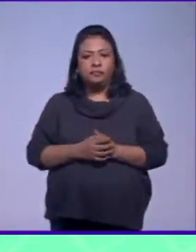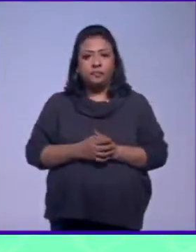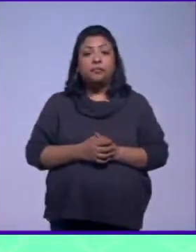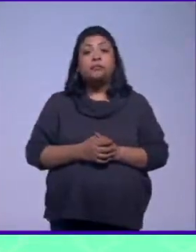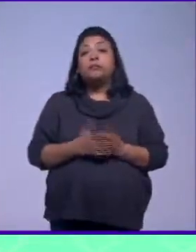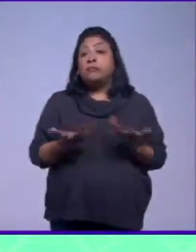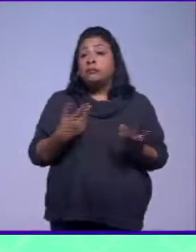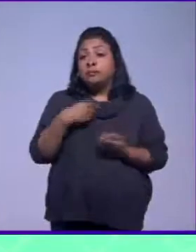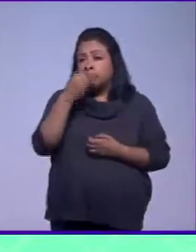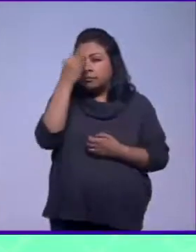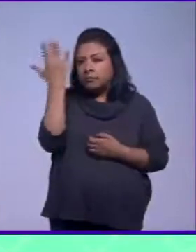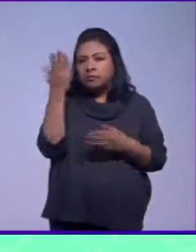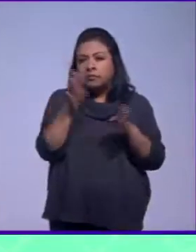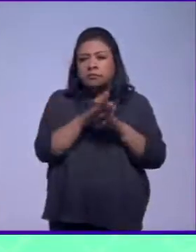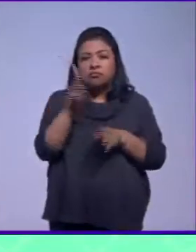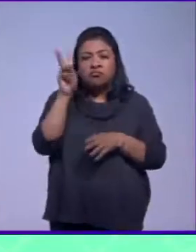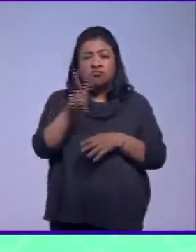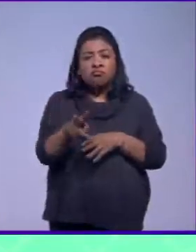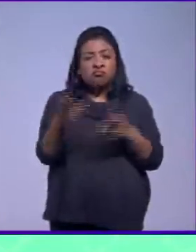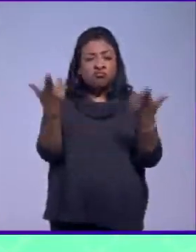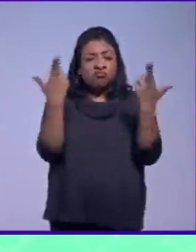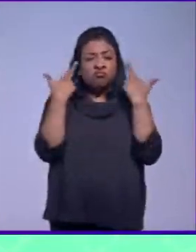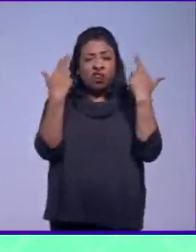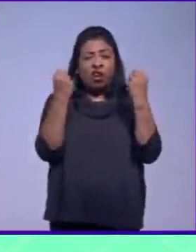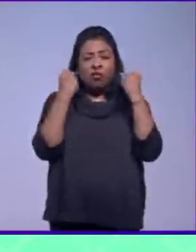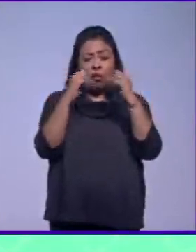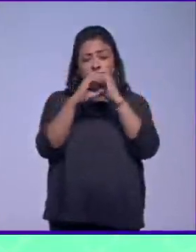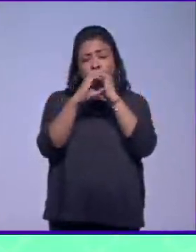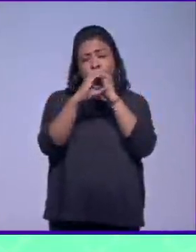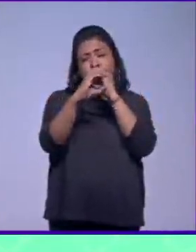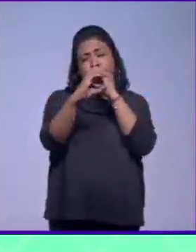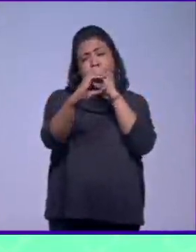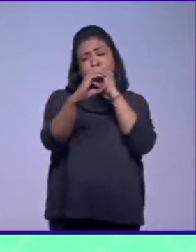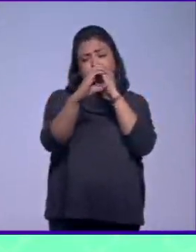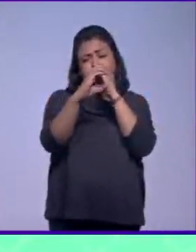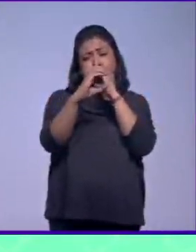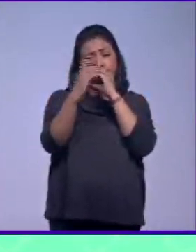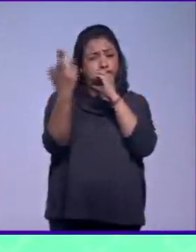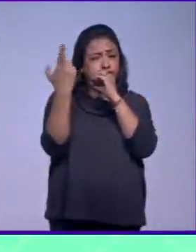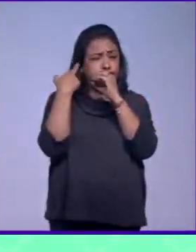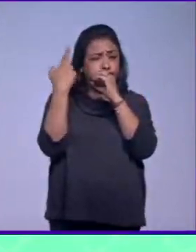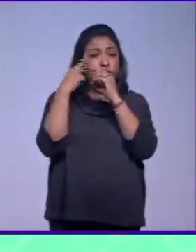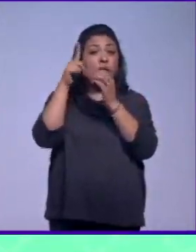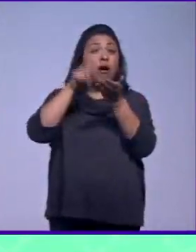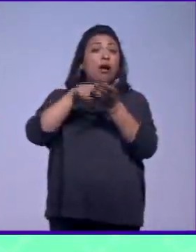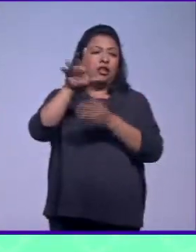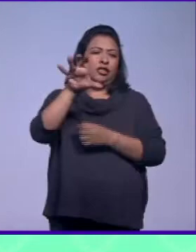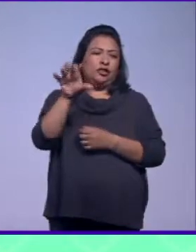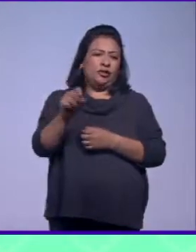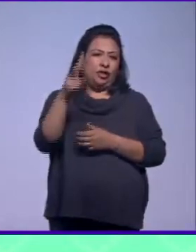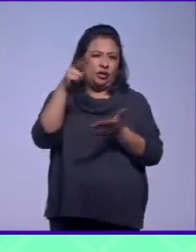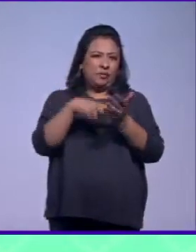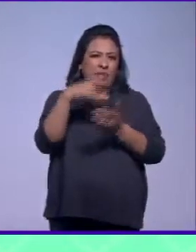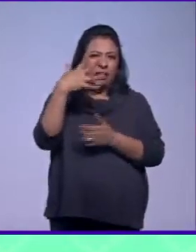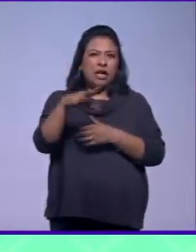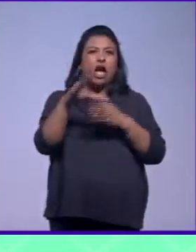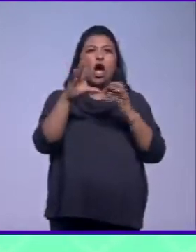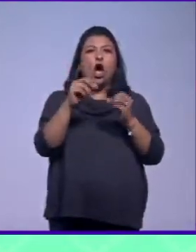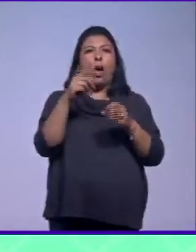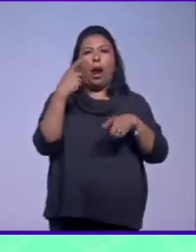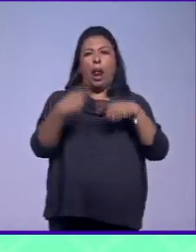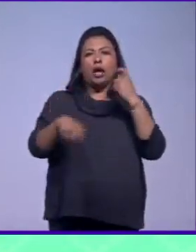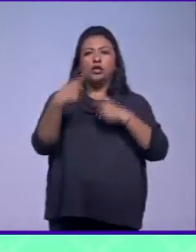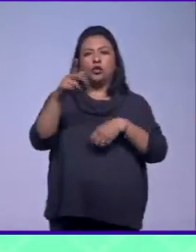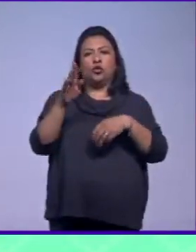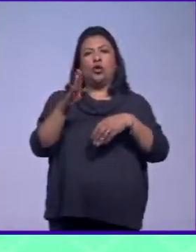y cómo olvidar ese ensordecedor y molesto sonido que producían las vuvuzelas durante el mundial de sudáfrica-2010 o las cacerolas